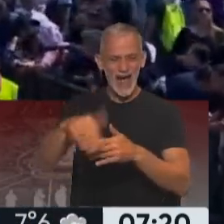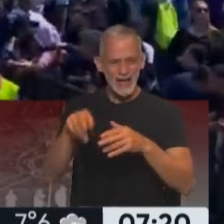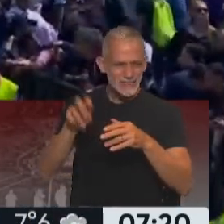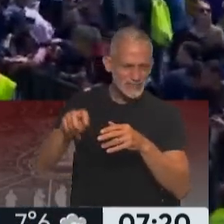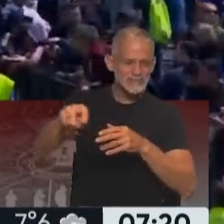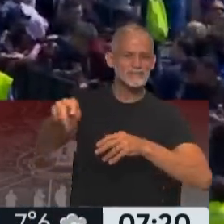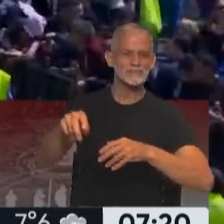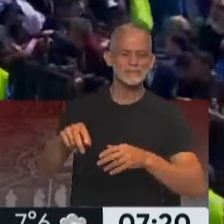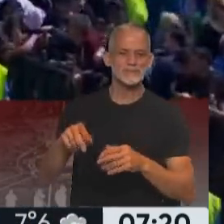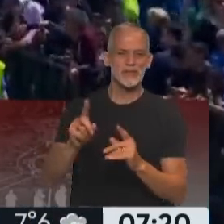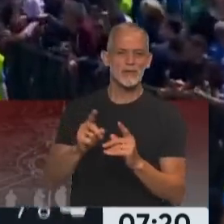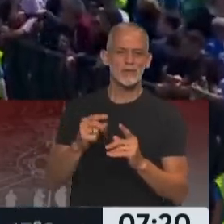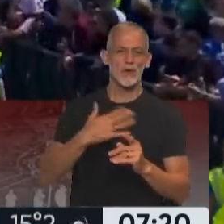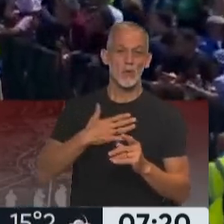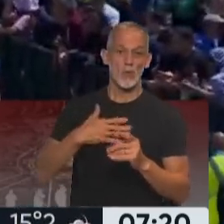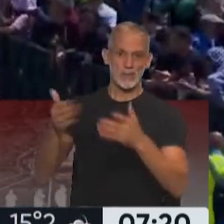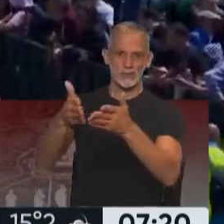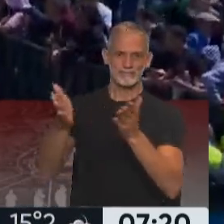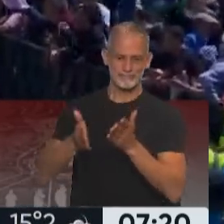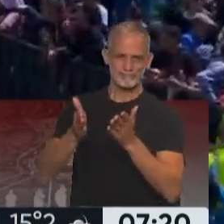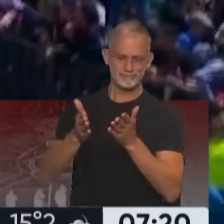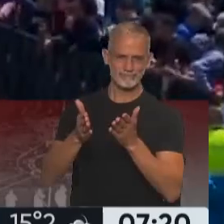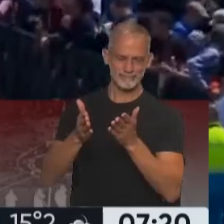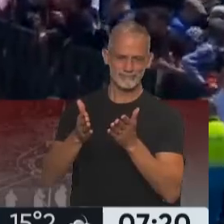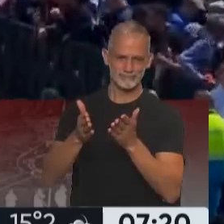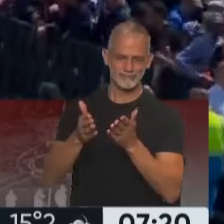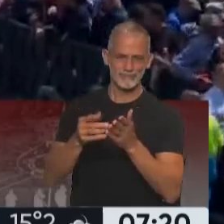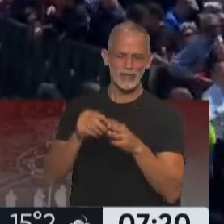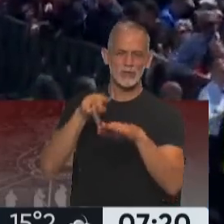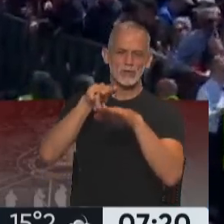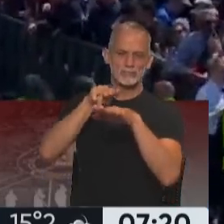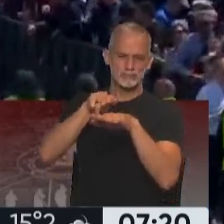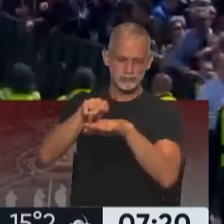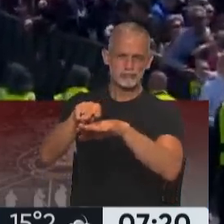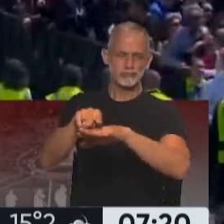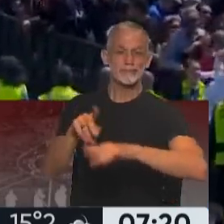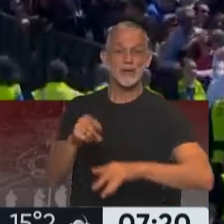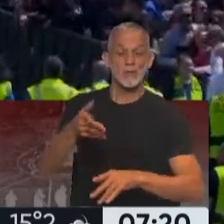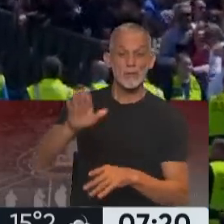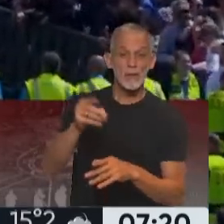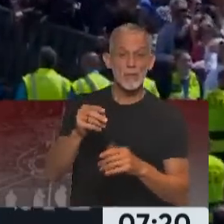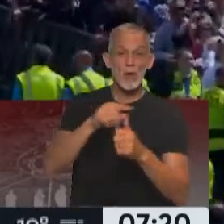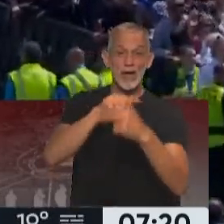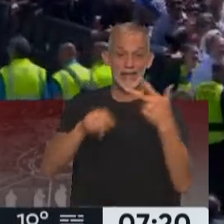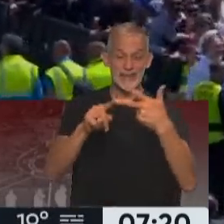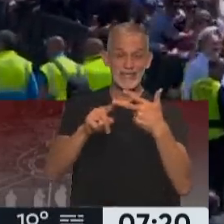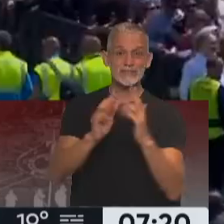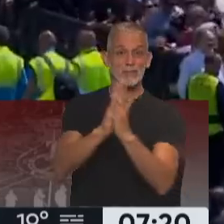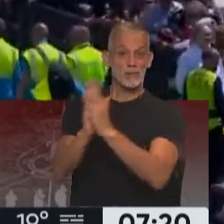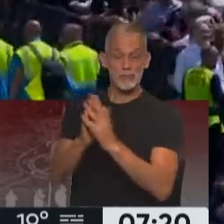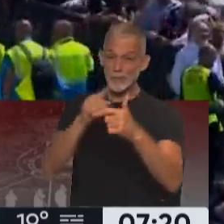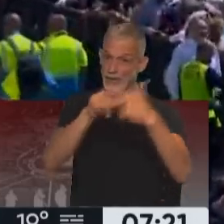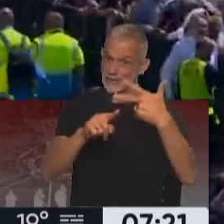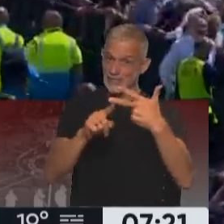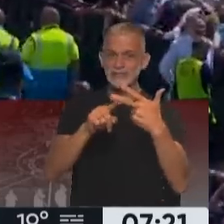justamente el cuerpo del Papa para su última despedida. Pasará, la cantidad, pasará por 3 de las 4 basílicas